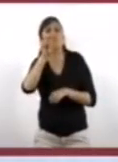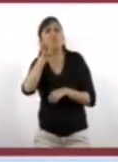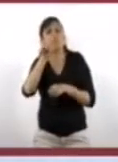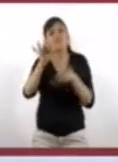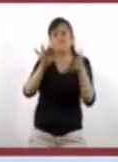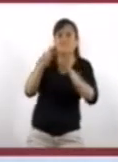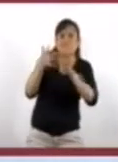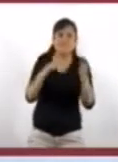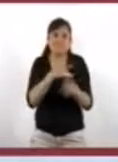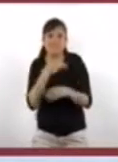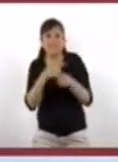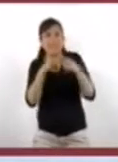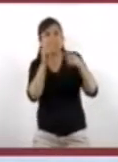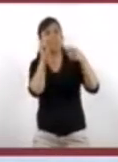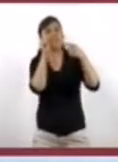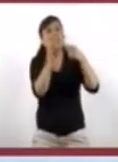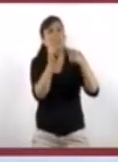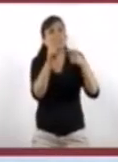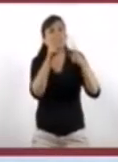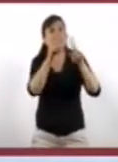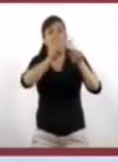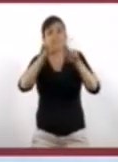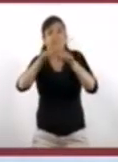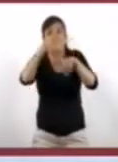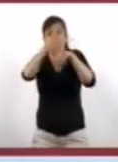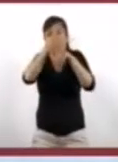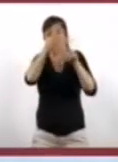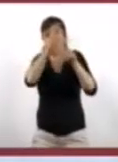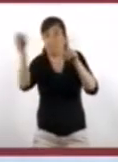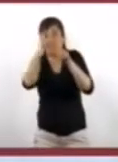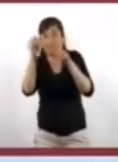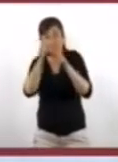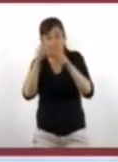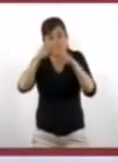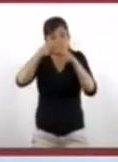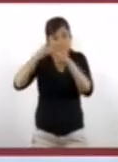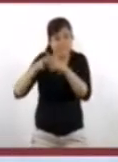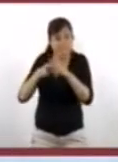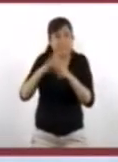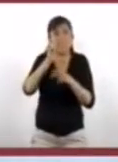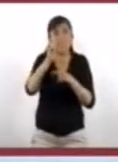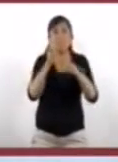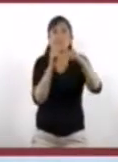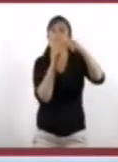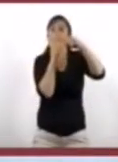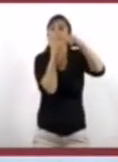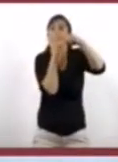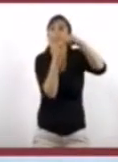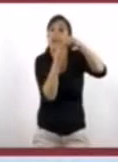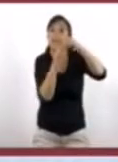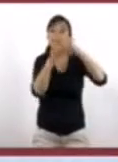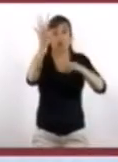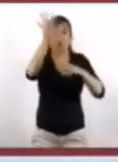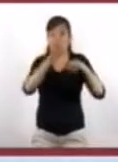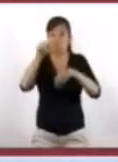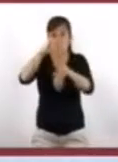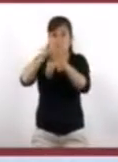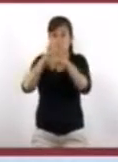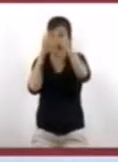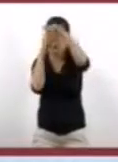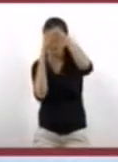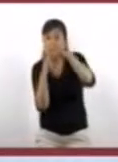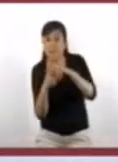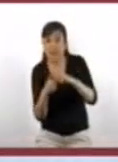aritmética, es el valor característico de una serie de datos. Se obtiene sumando los valores de todos los